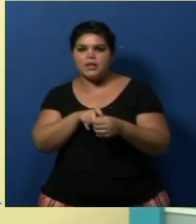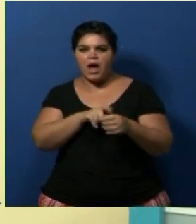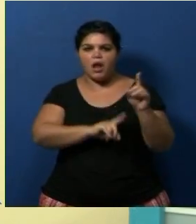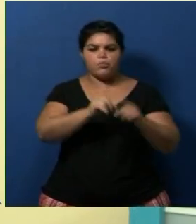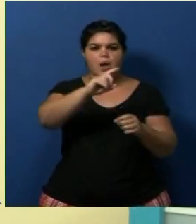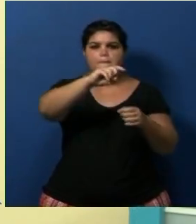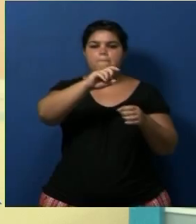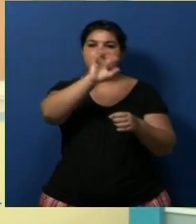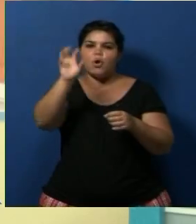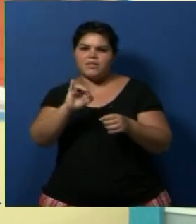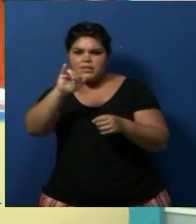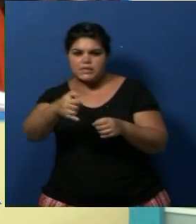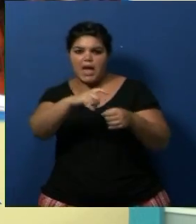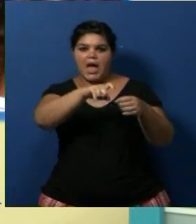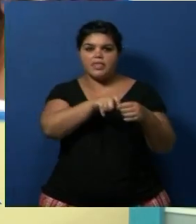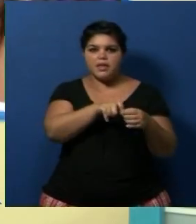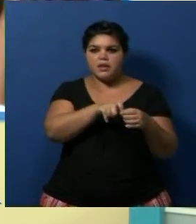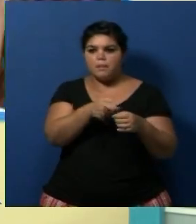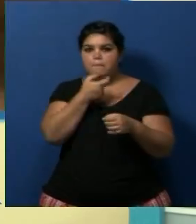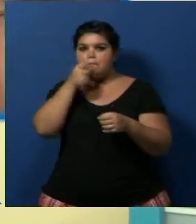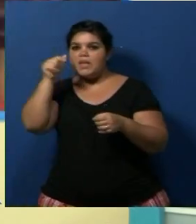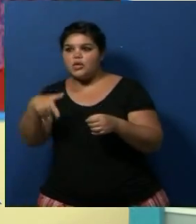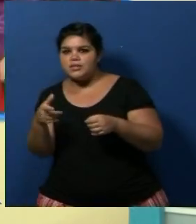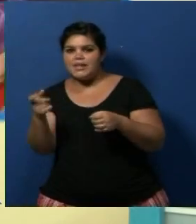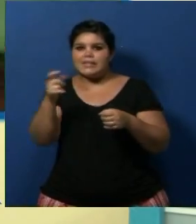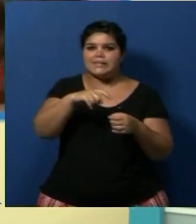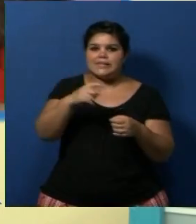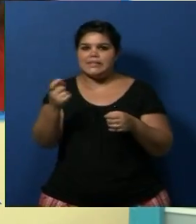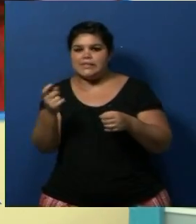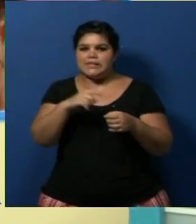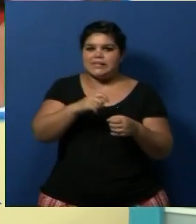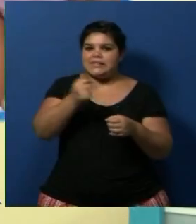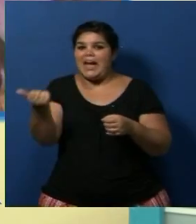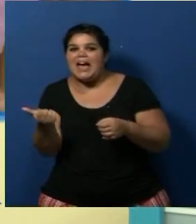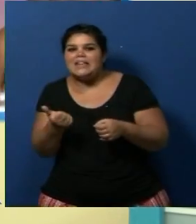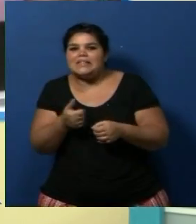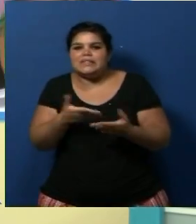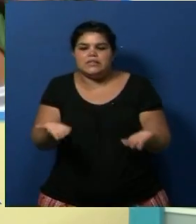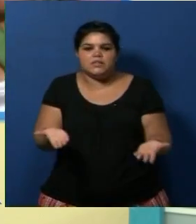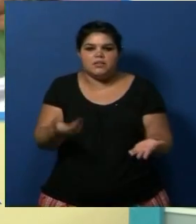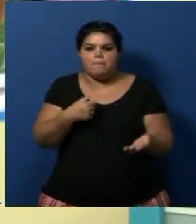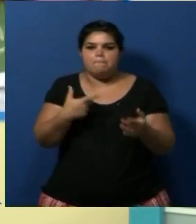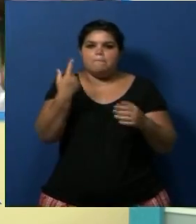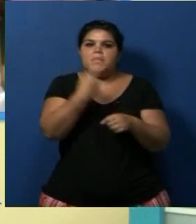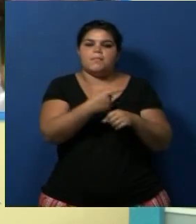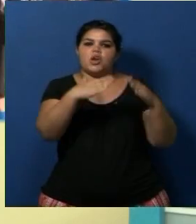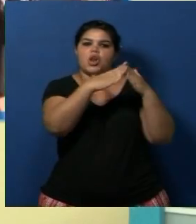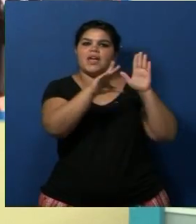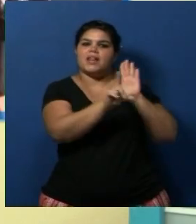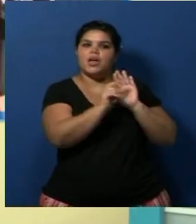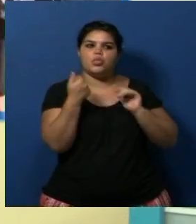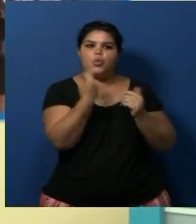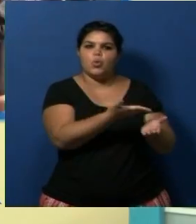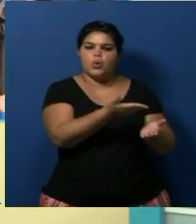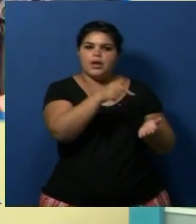otras que no. La provincia de Mendoza estuvo en amagues, lo mandó primero a la legislatura provincial, algo que no hacía